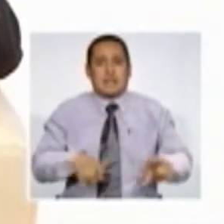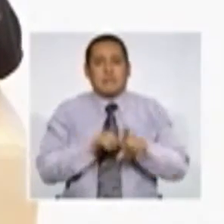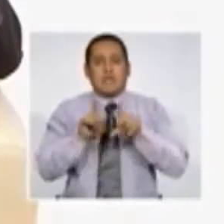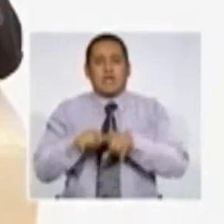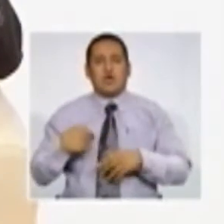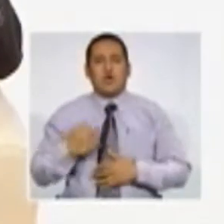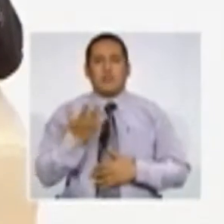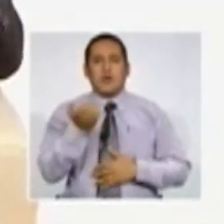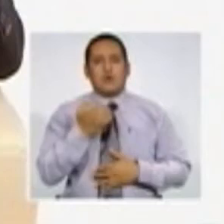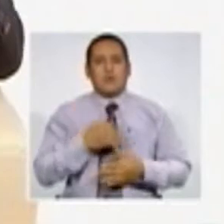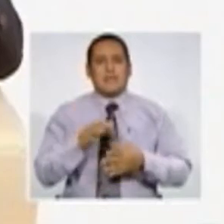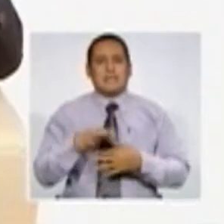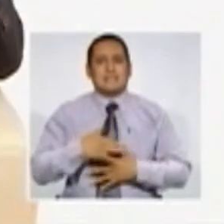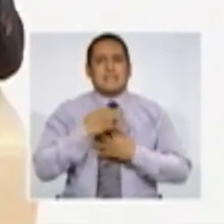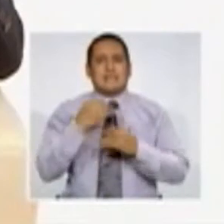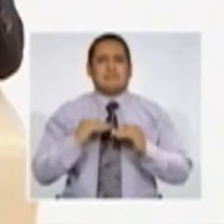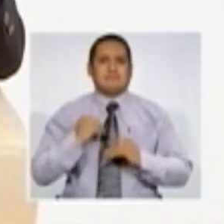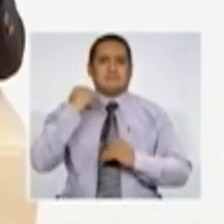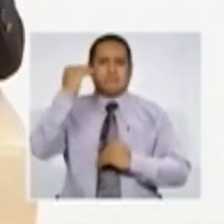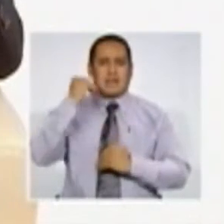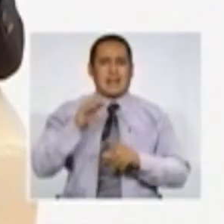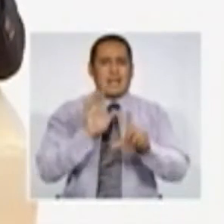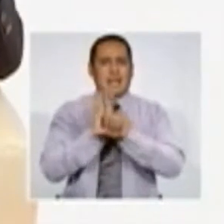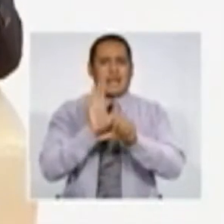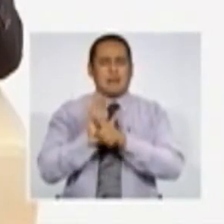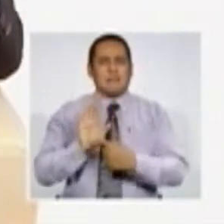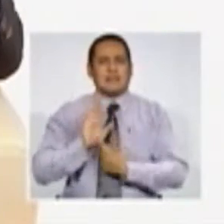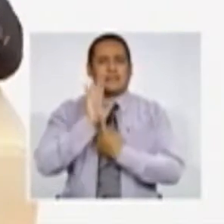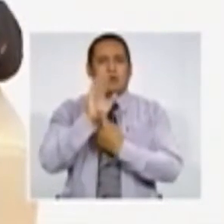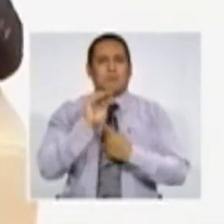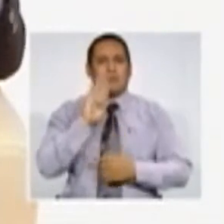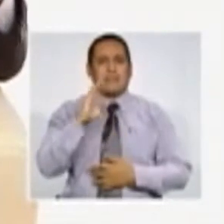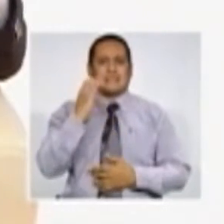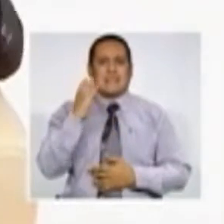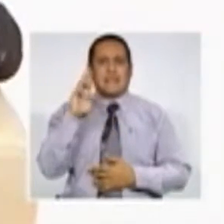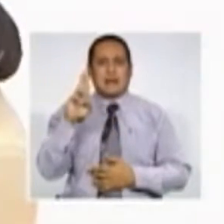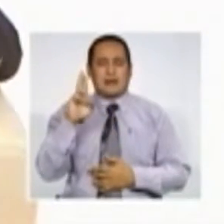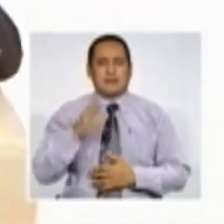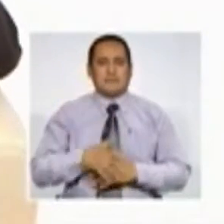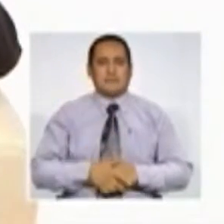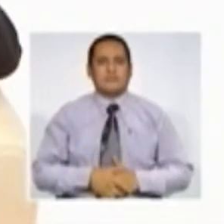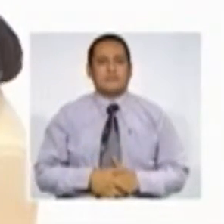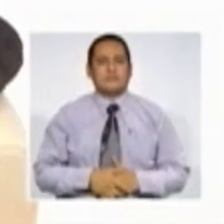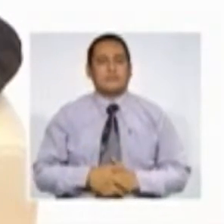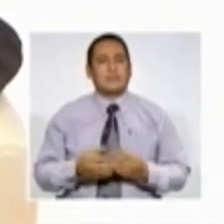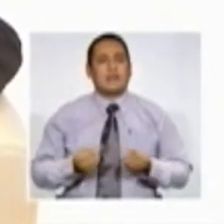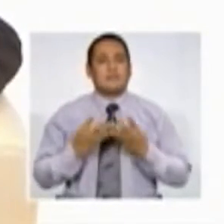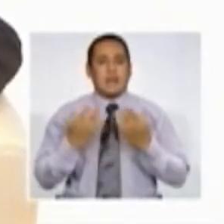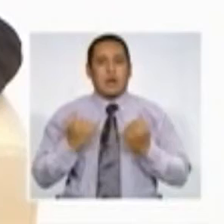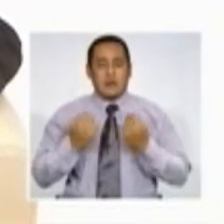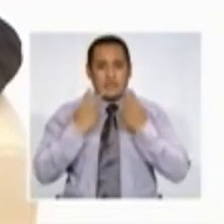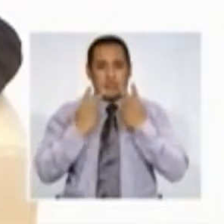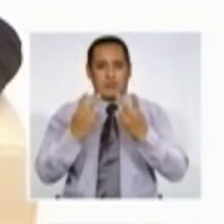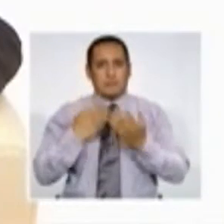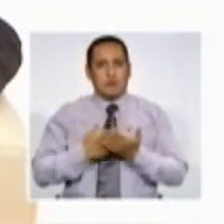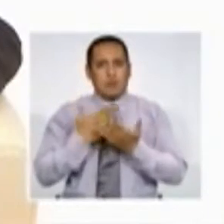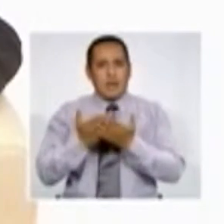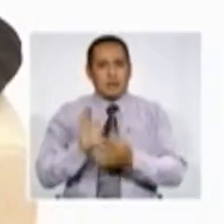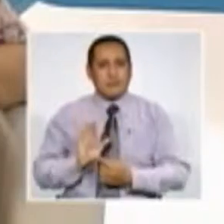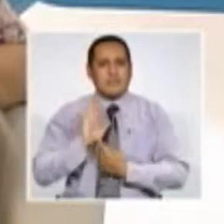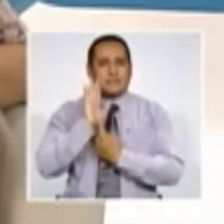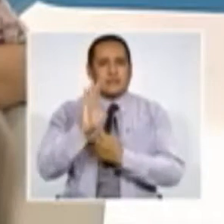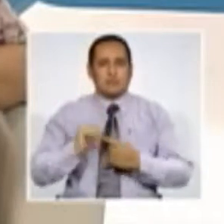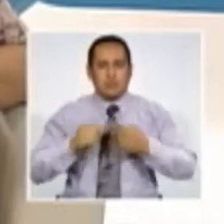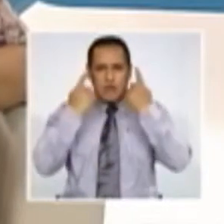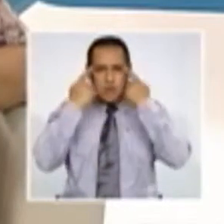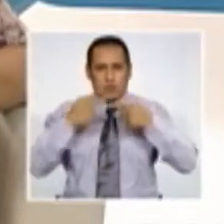puedes cobrar un interés moratorio superior al interés legal fijado por el Banco Central de Reserva. Bueno, ya se ha